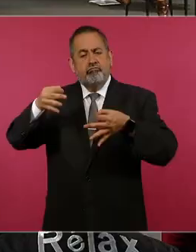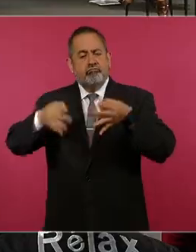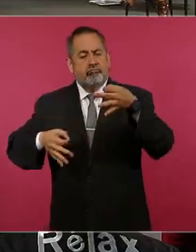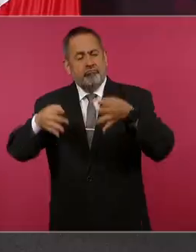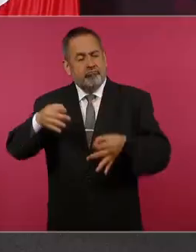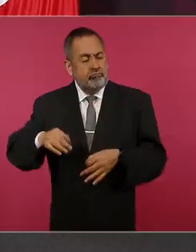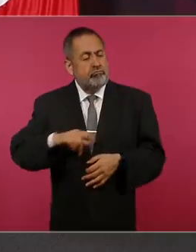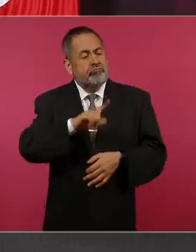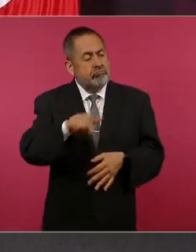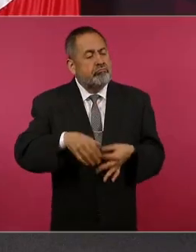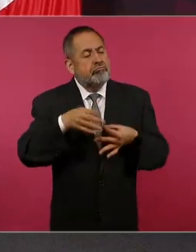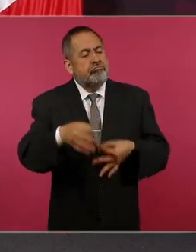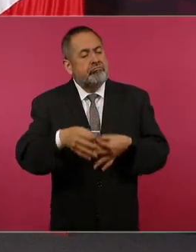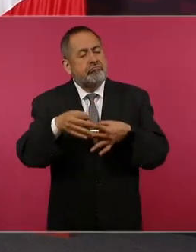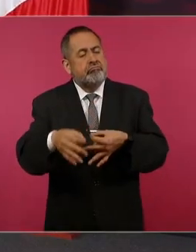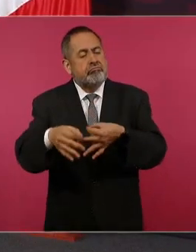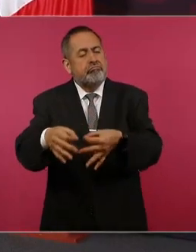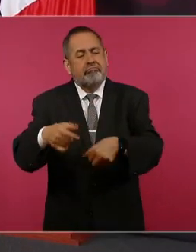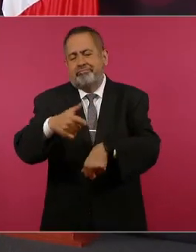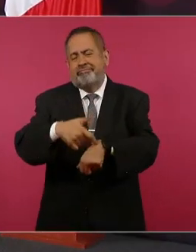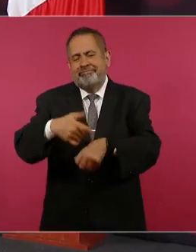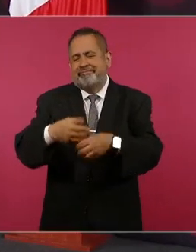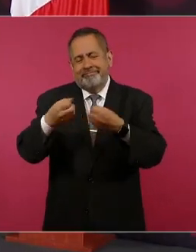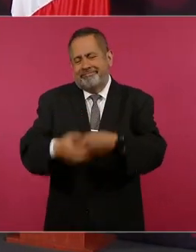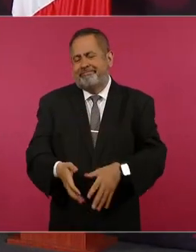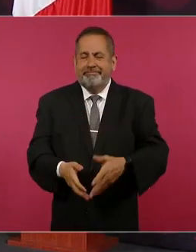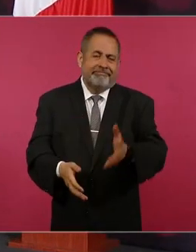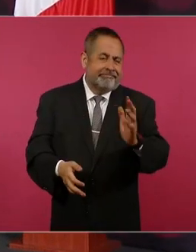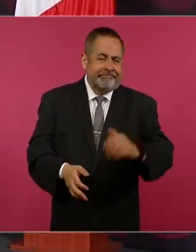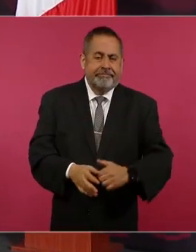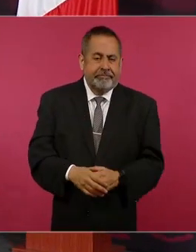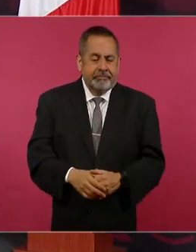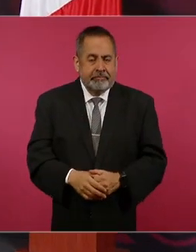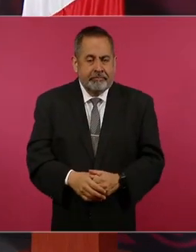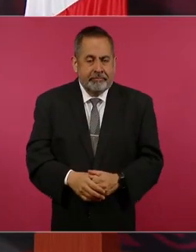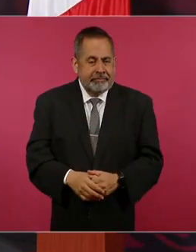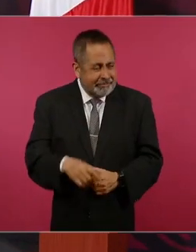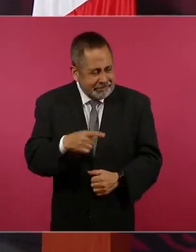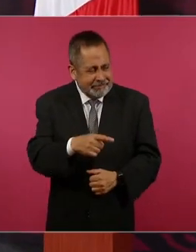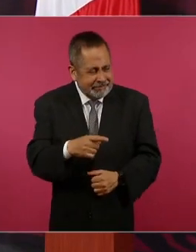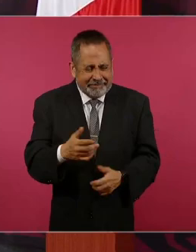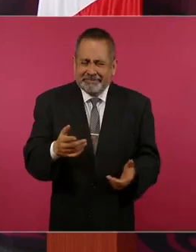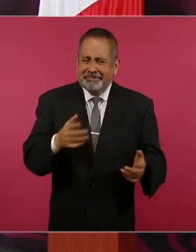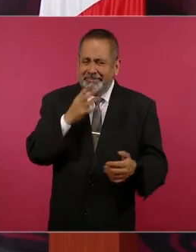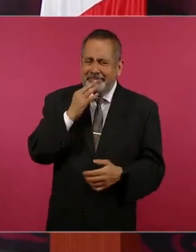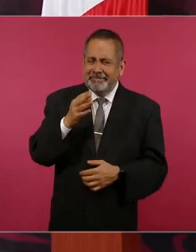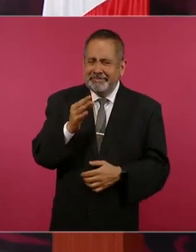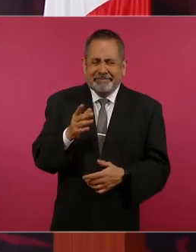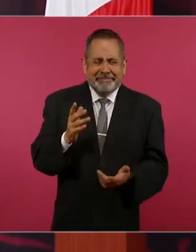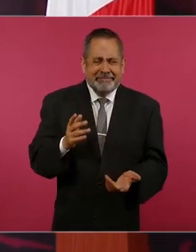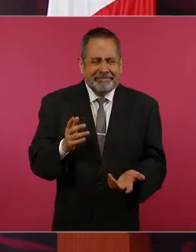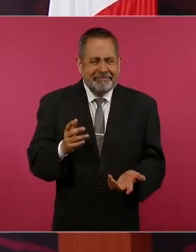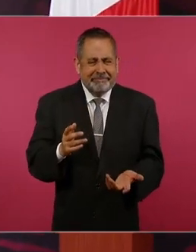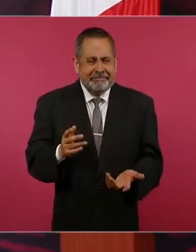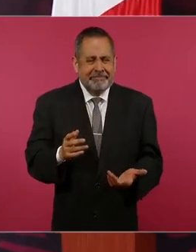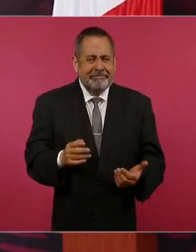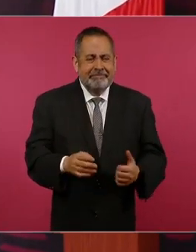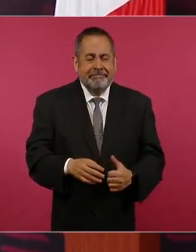en cuestiones que no son